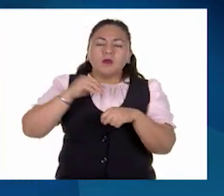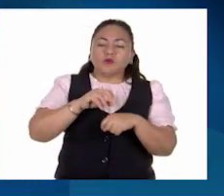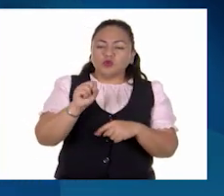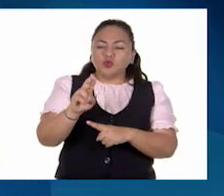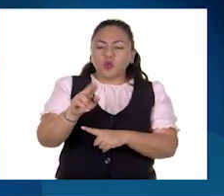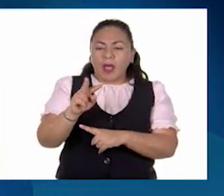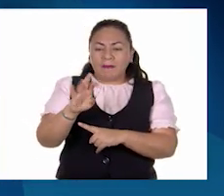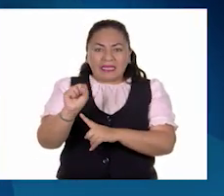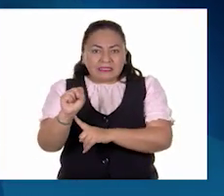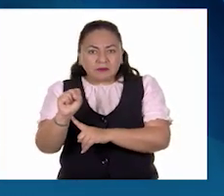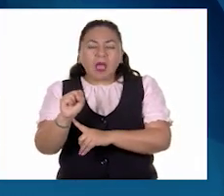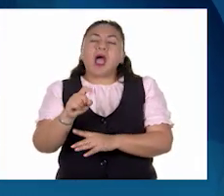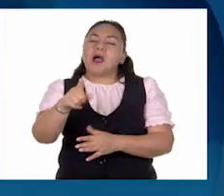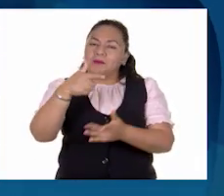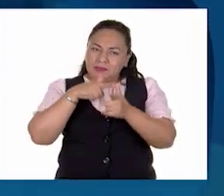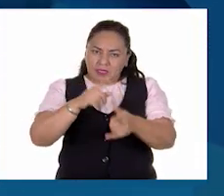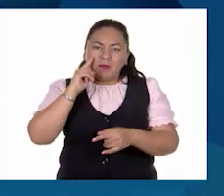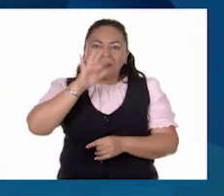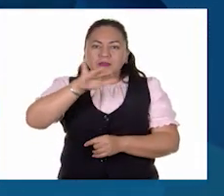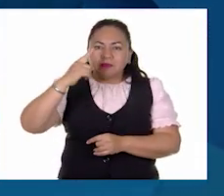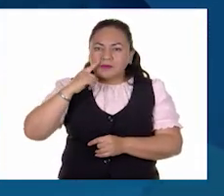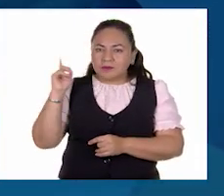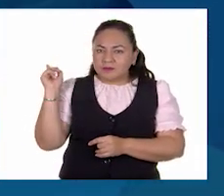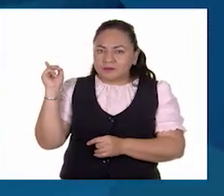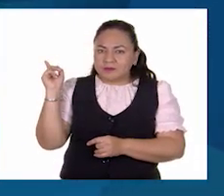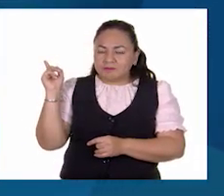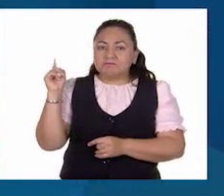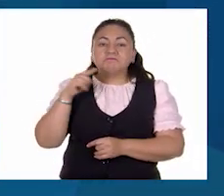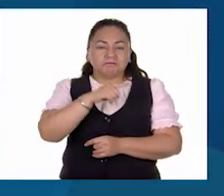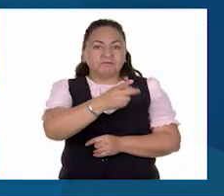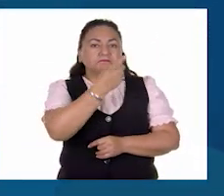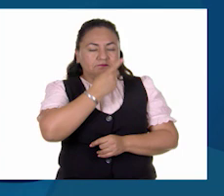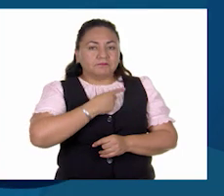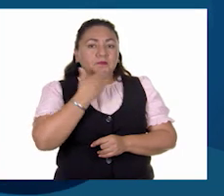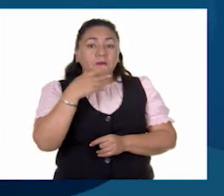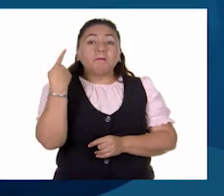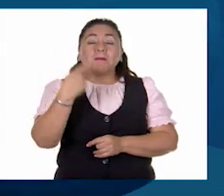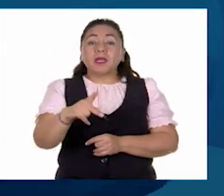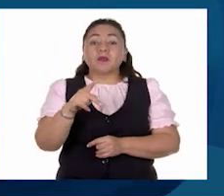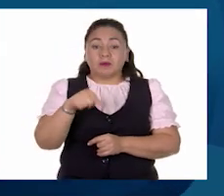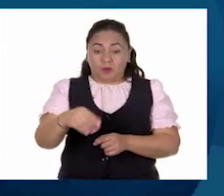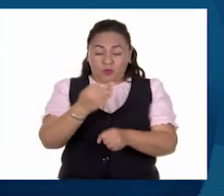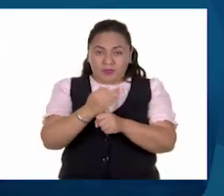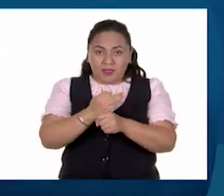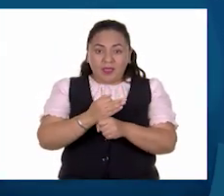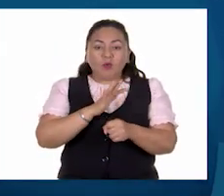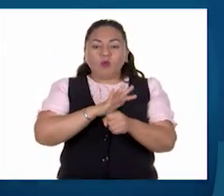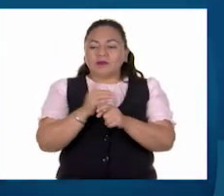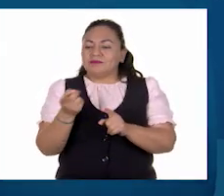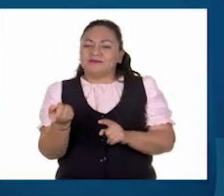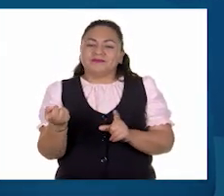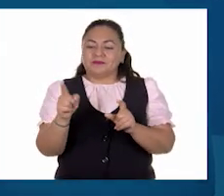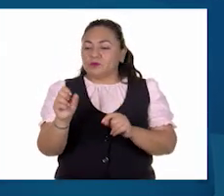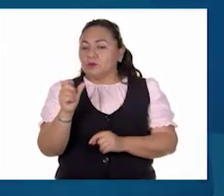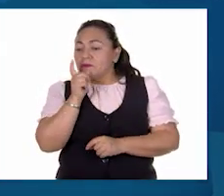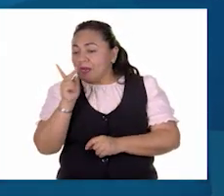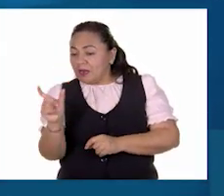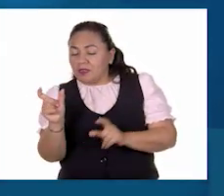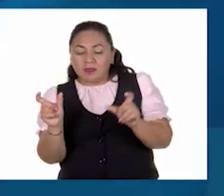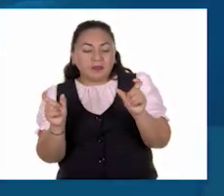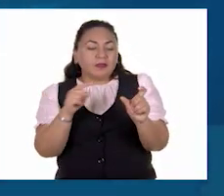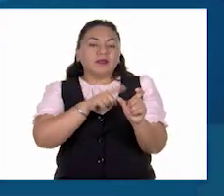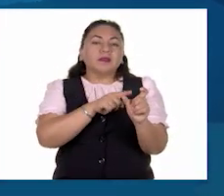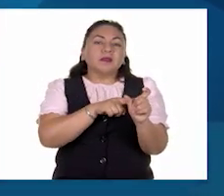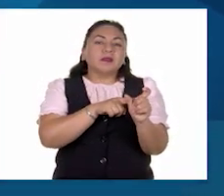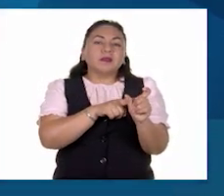suaves? Sigámoslo viendo. Y esa es una muy buena observación, Larisa. Pero el sustantivo al que califique el adjetivo es